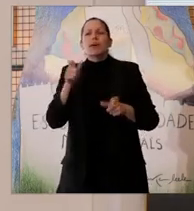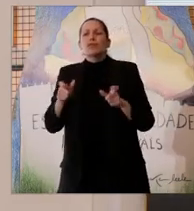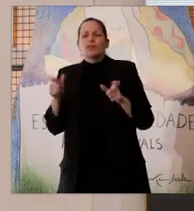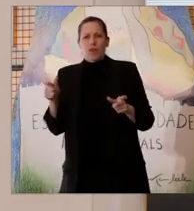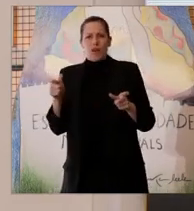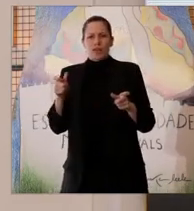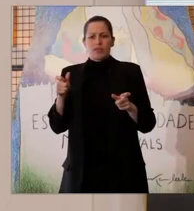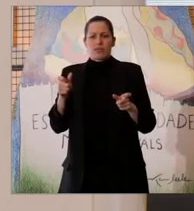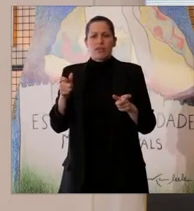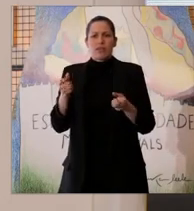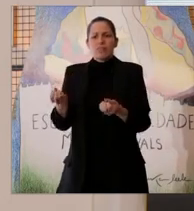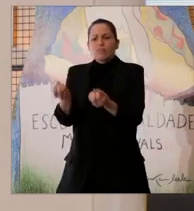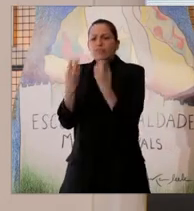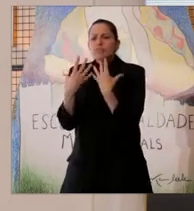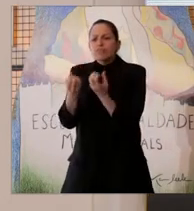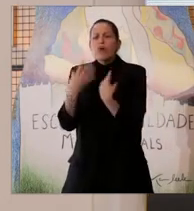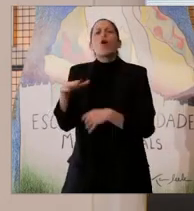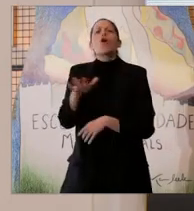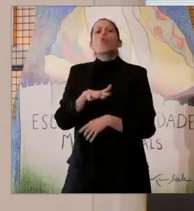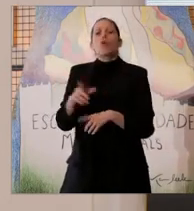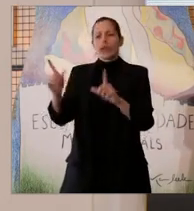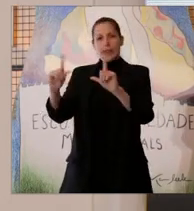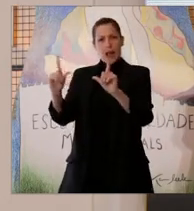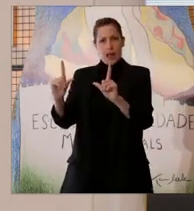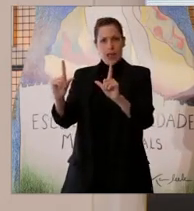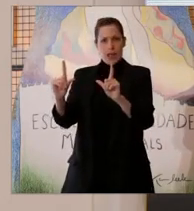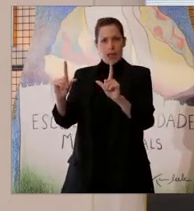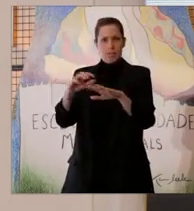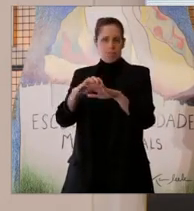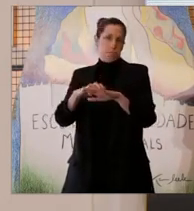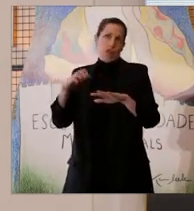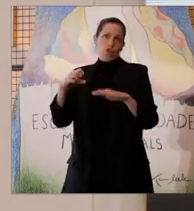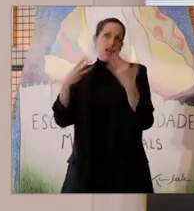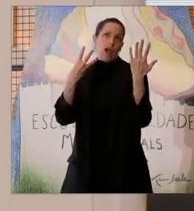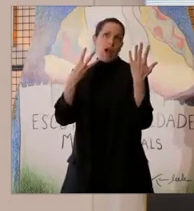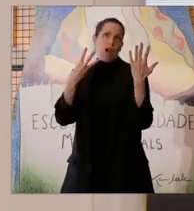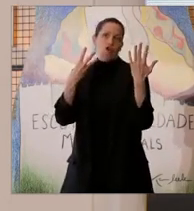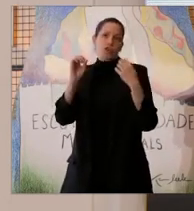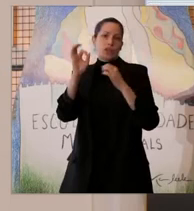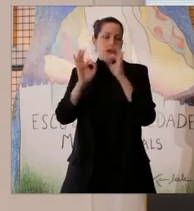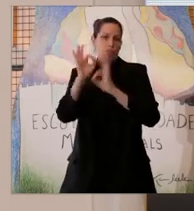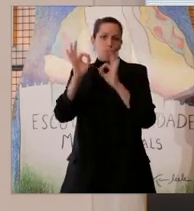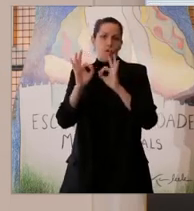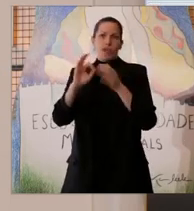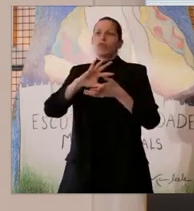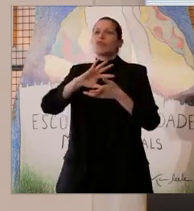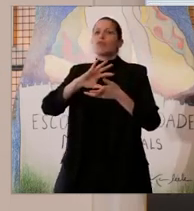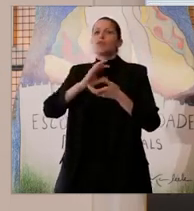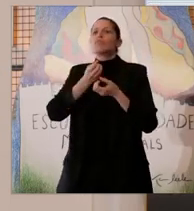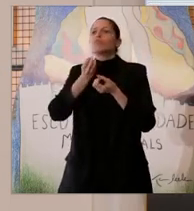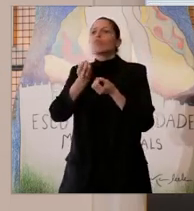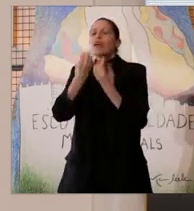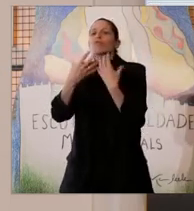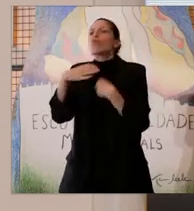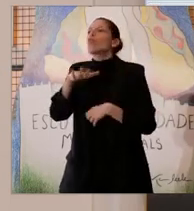televisión es el 80% Y eso imaginad la responsabilidad que conlleva